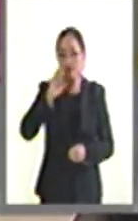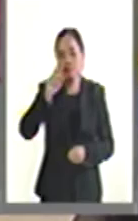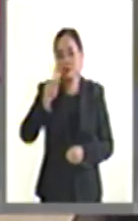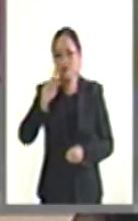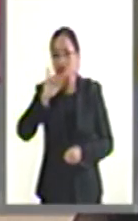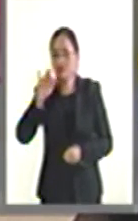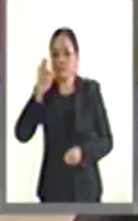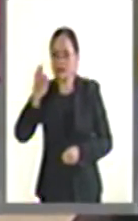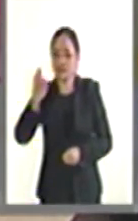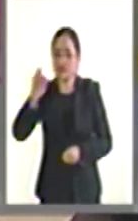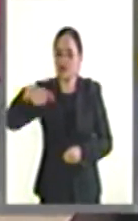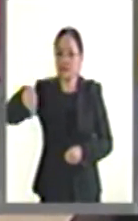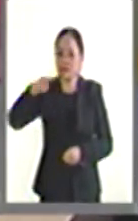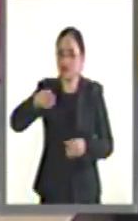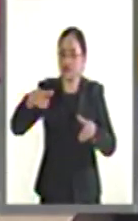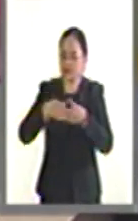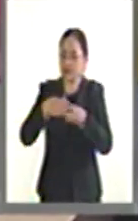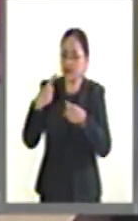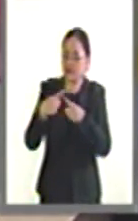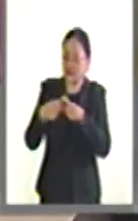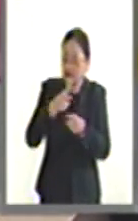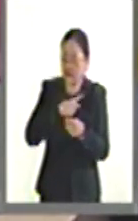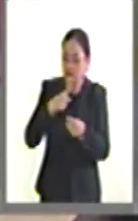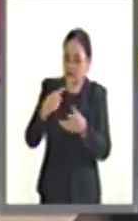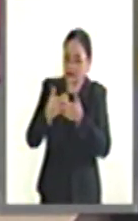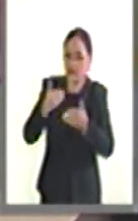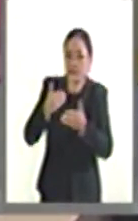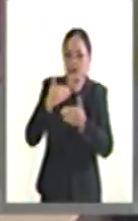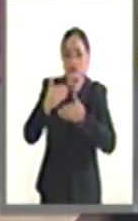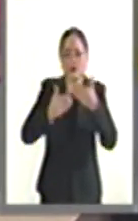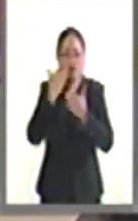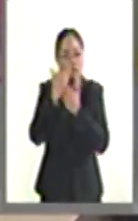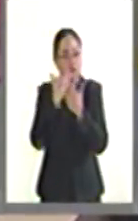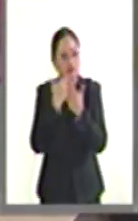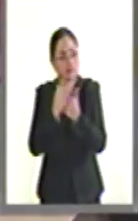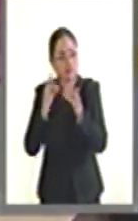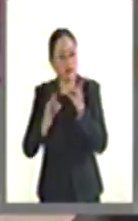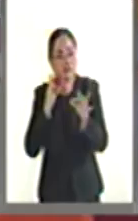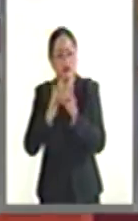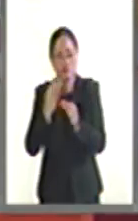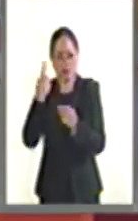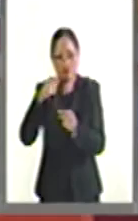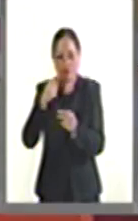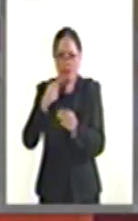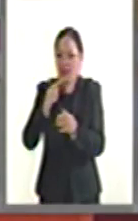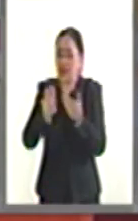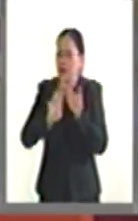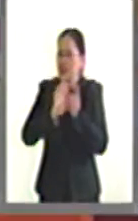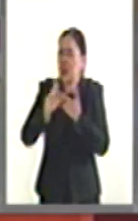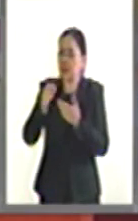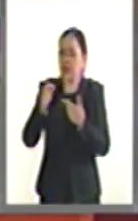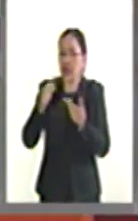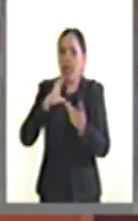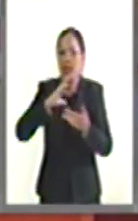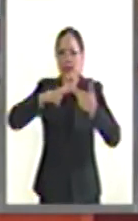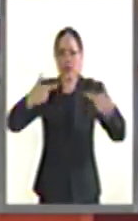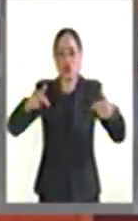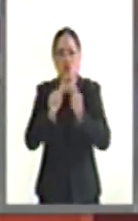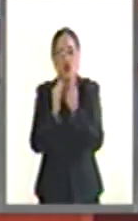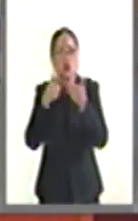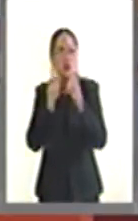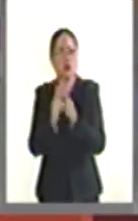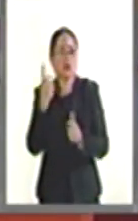Judicial de la Federación a fin de evitar que tengan vínculos partidistas. Es